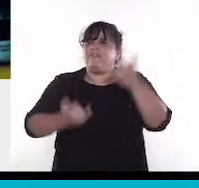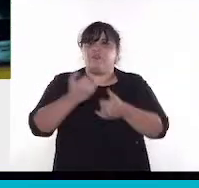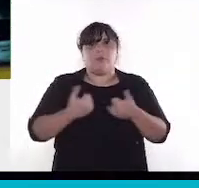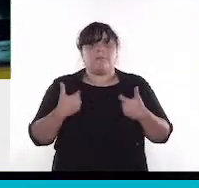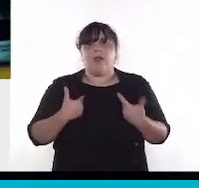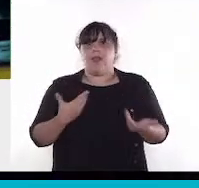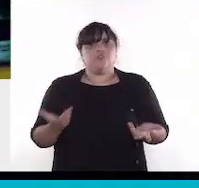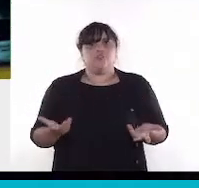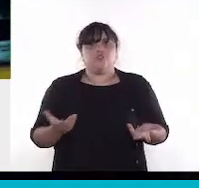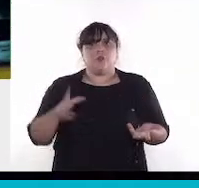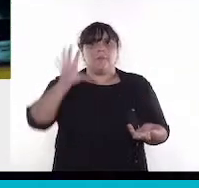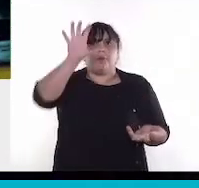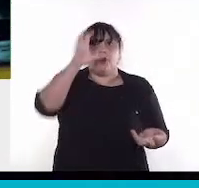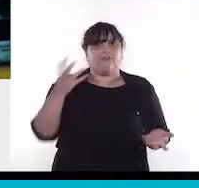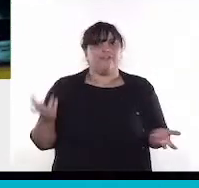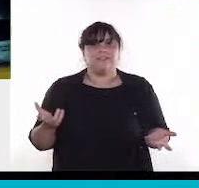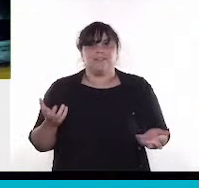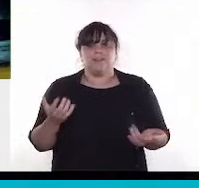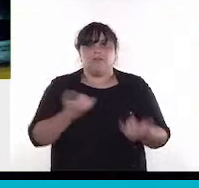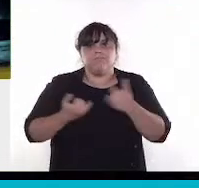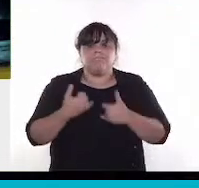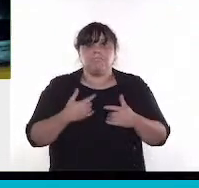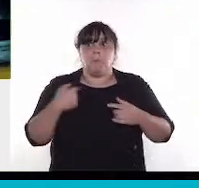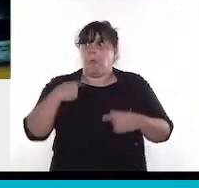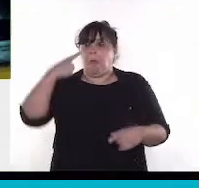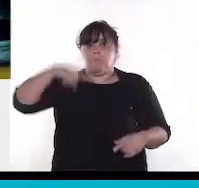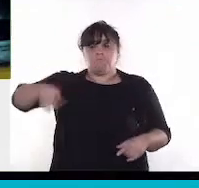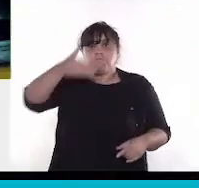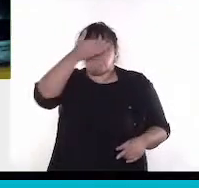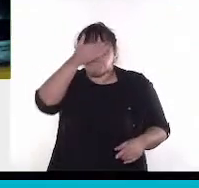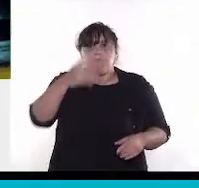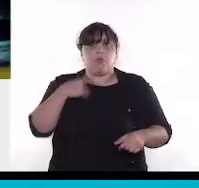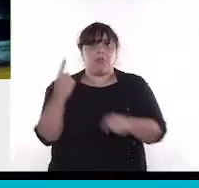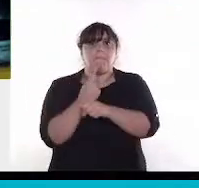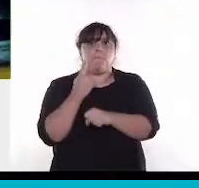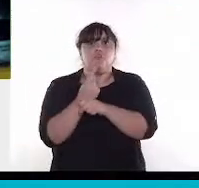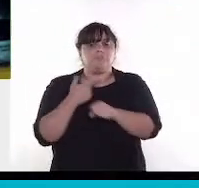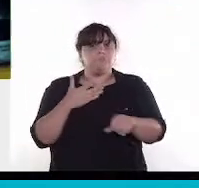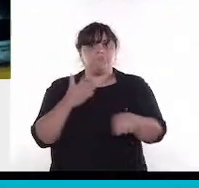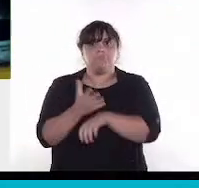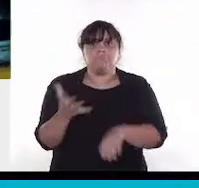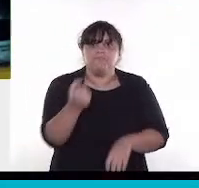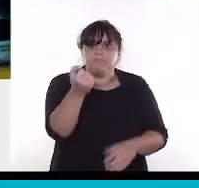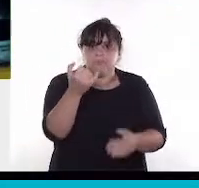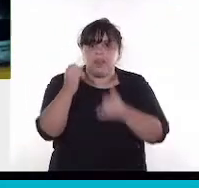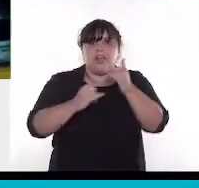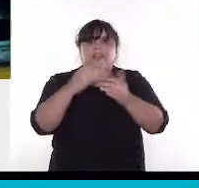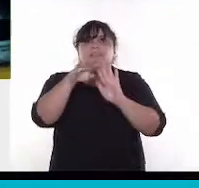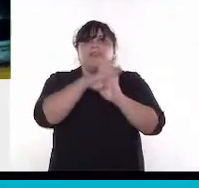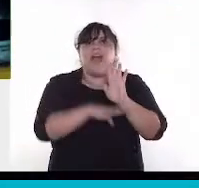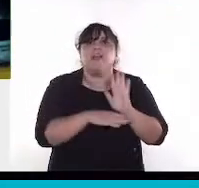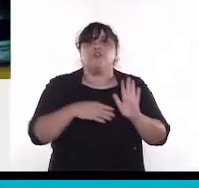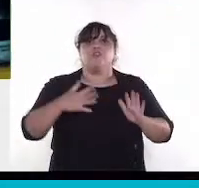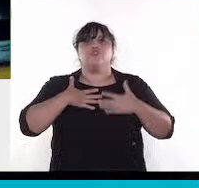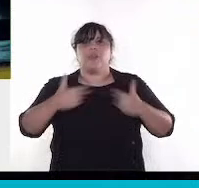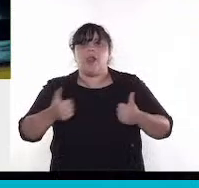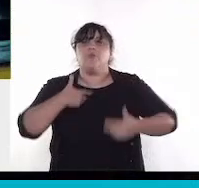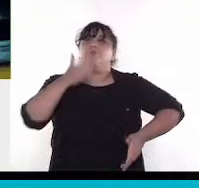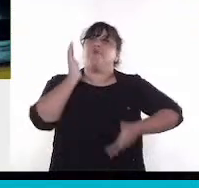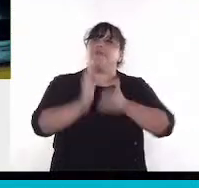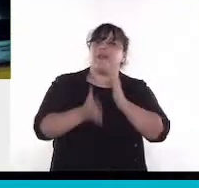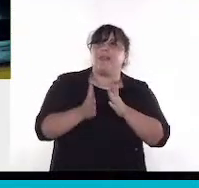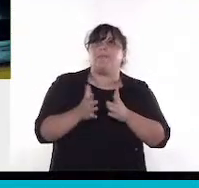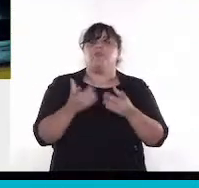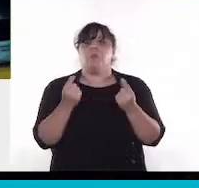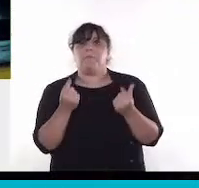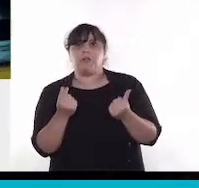Ejecutivo Provincial. Ahora, además de desconocer y de no haber tenido acceso a estos datos de salud sobre los tratamientos y los presupuestos